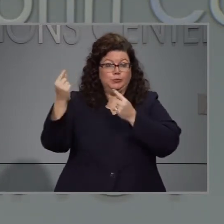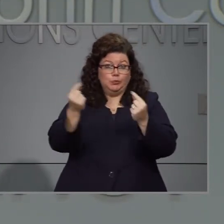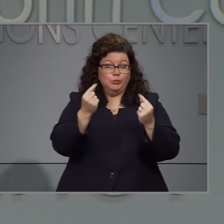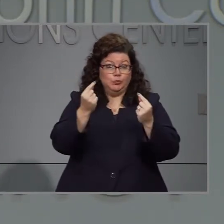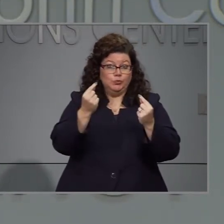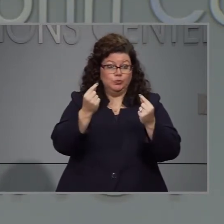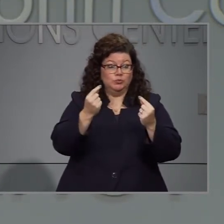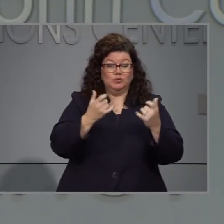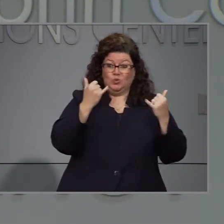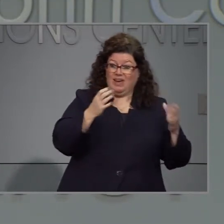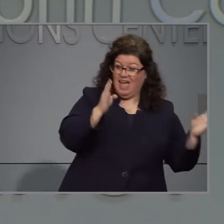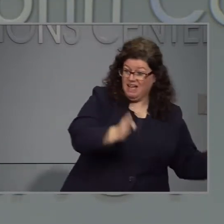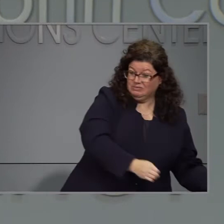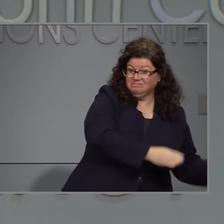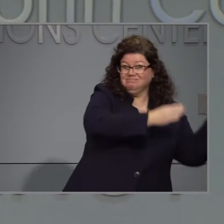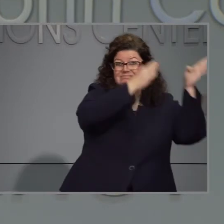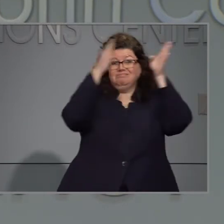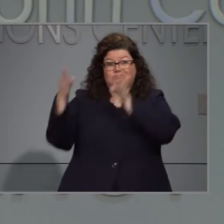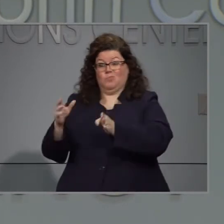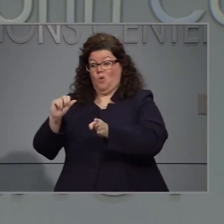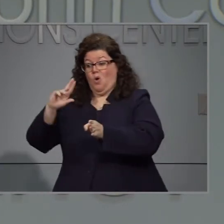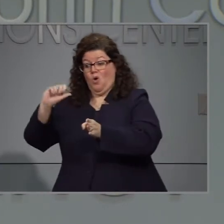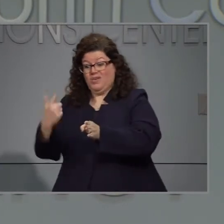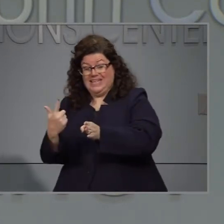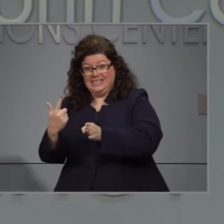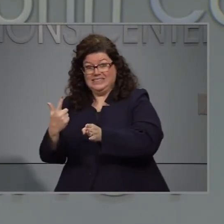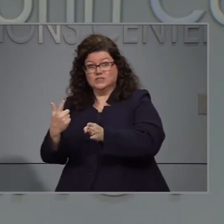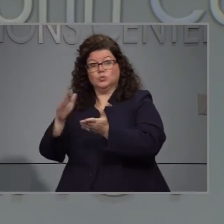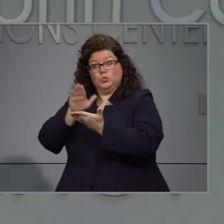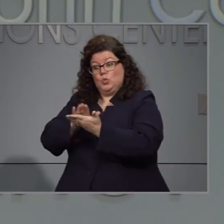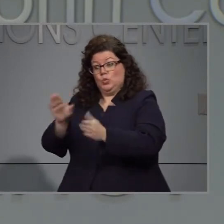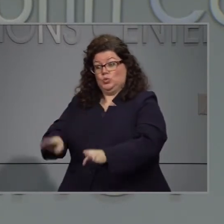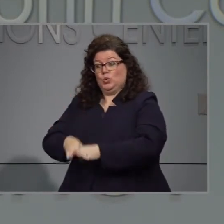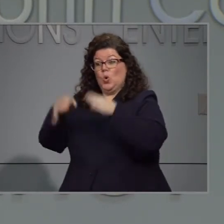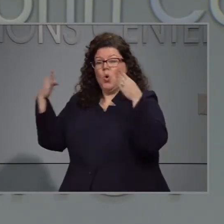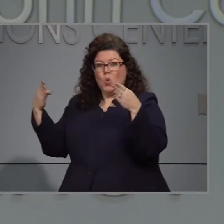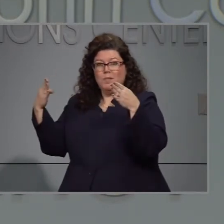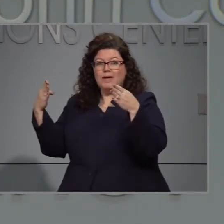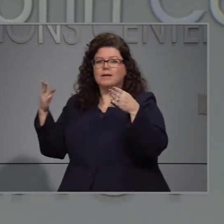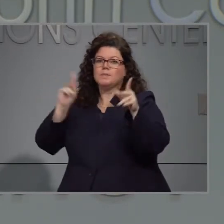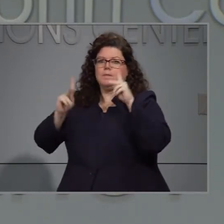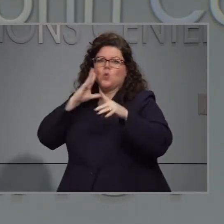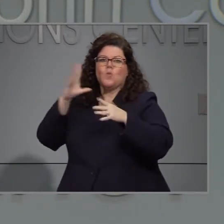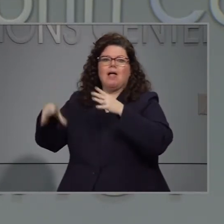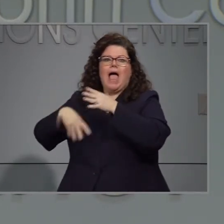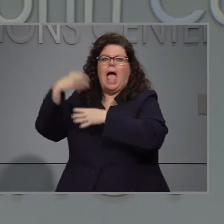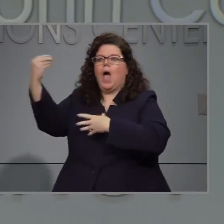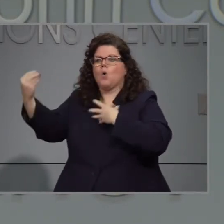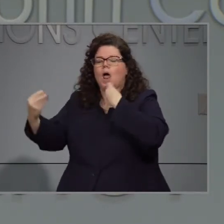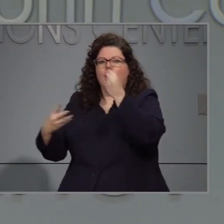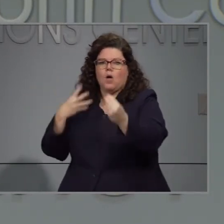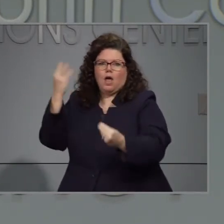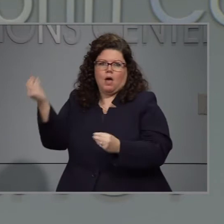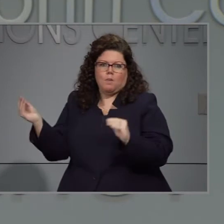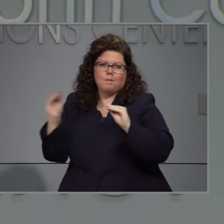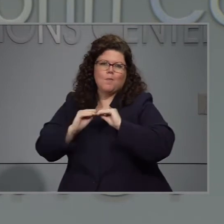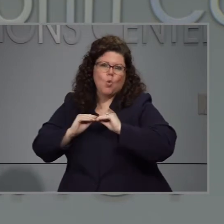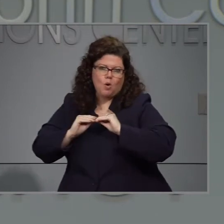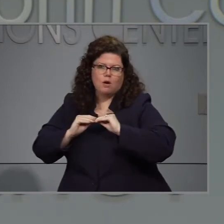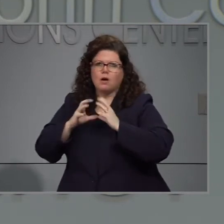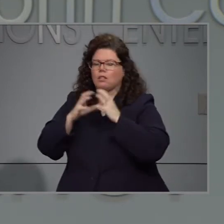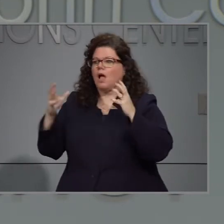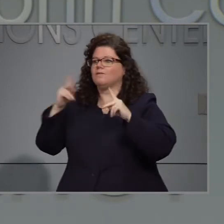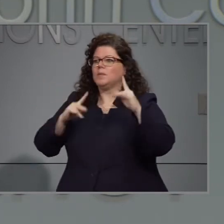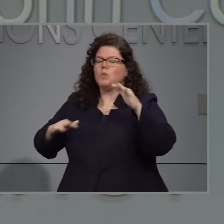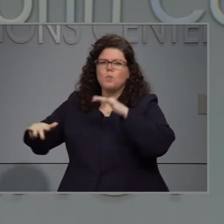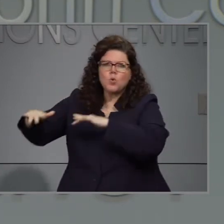porque todo bajo de velocidad, y cuando se abran las escuelas van a estar en aprendizaje remoto, y